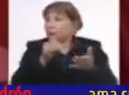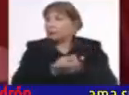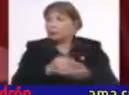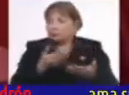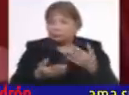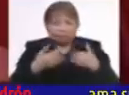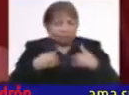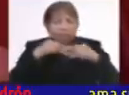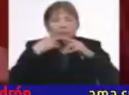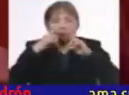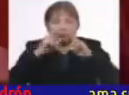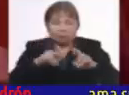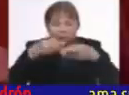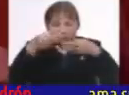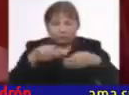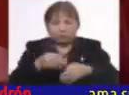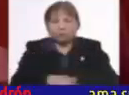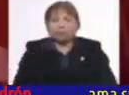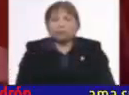dispuesto a contestar